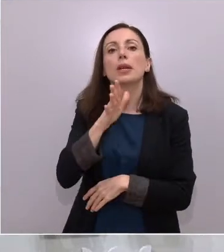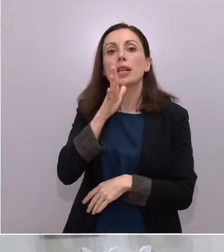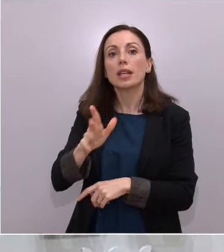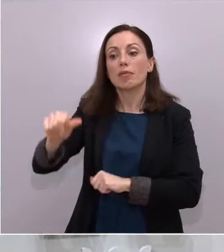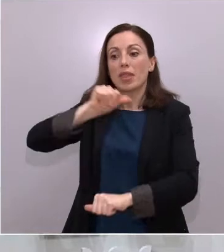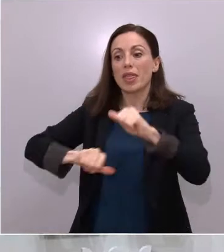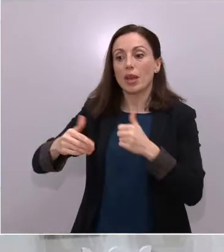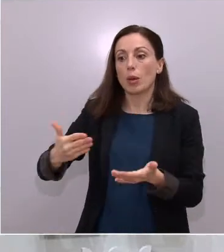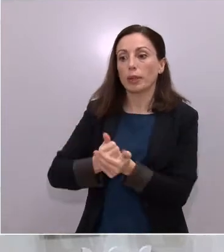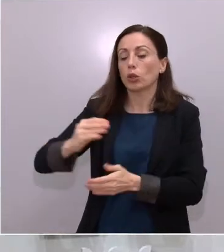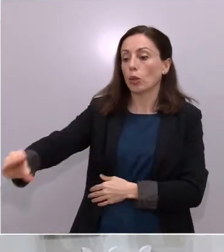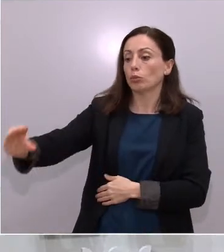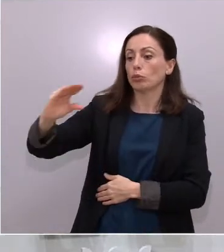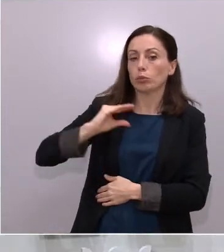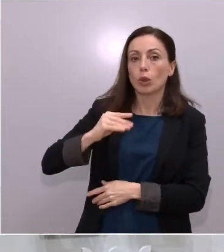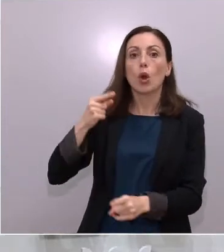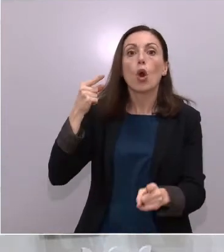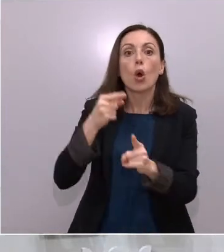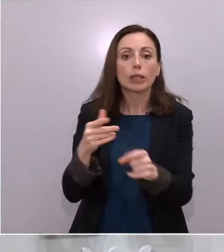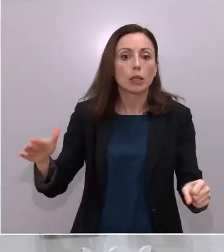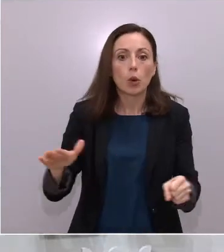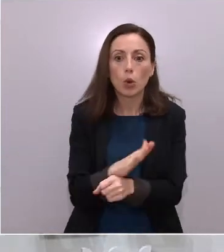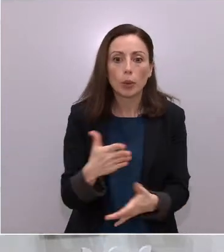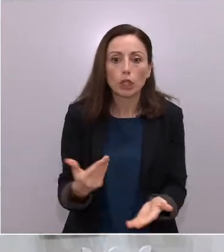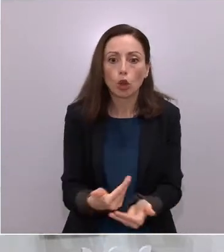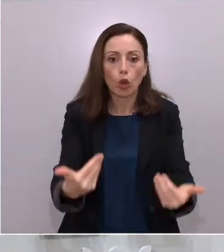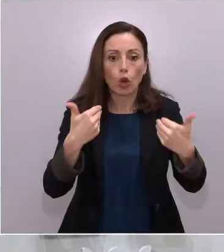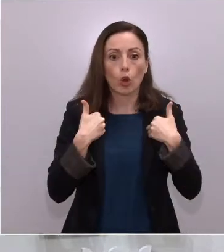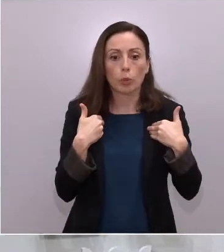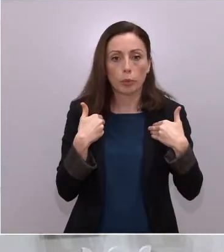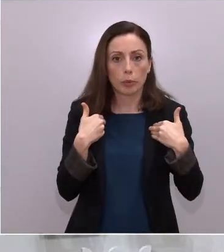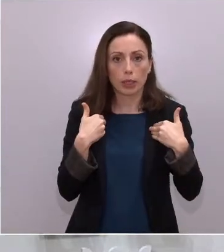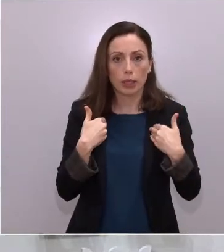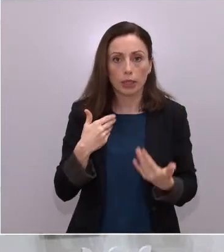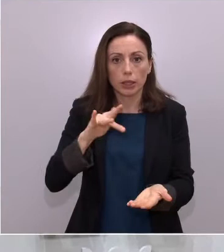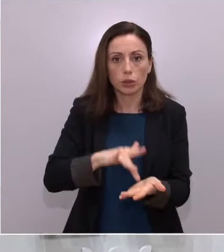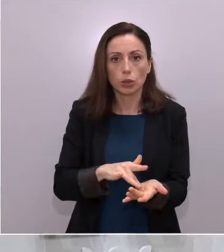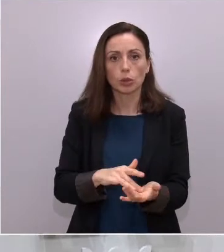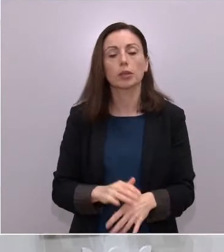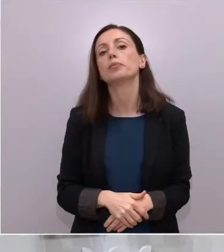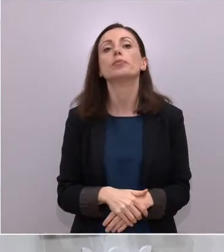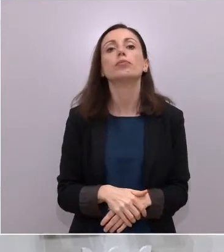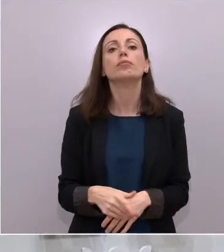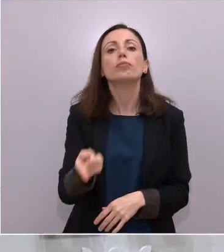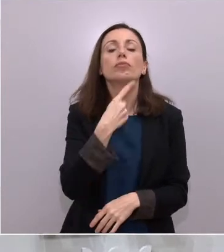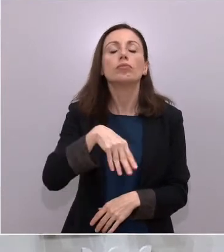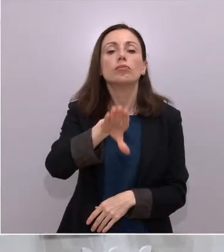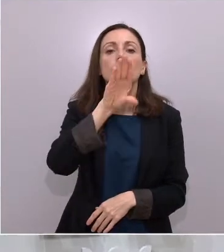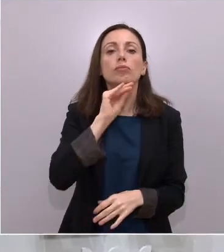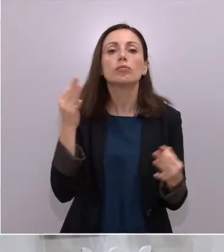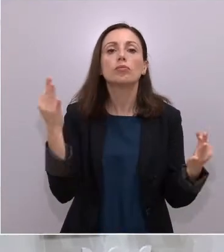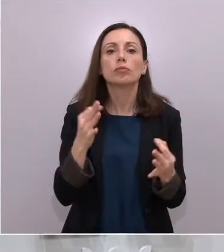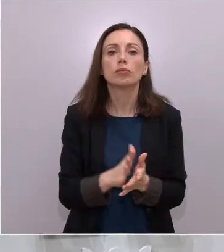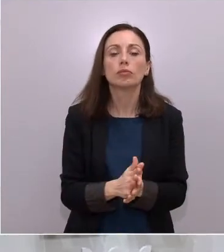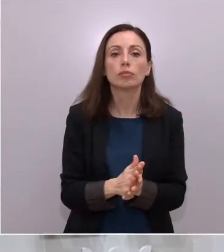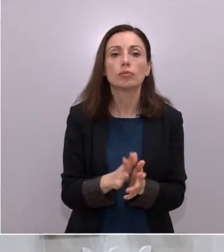corresponde para ejercer las competencias que tenemos legalmente atribuidas. Entendemos que la adopción